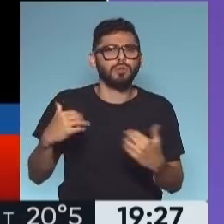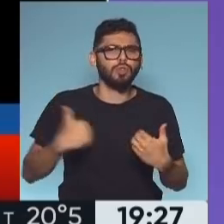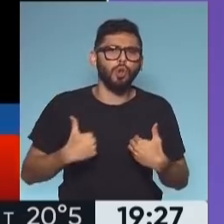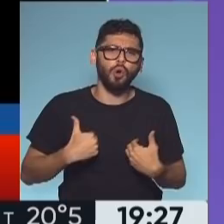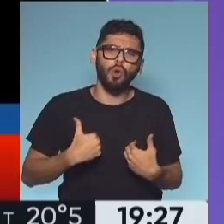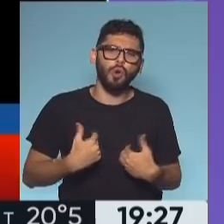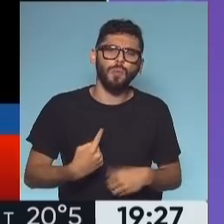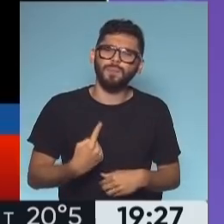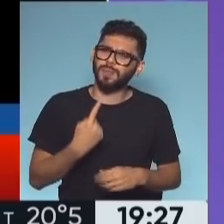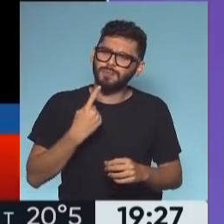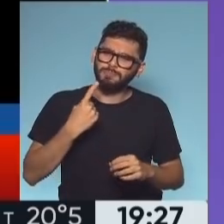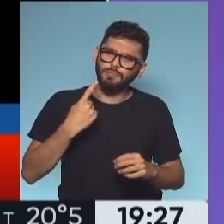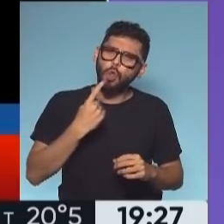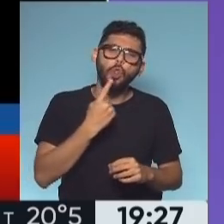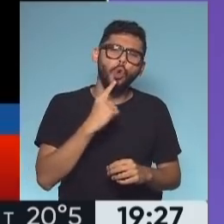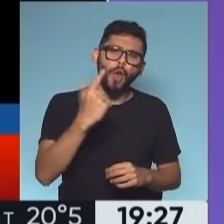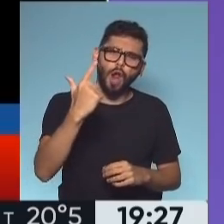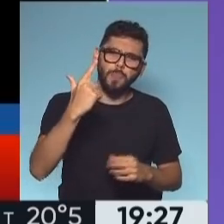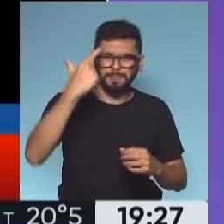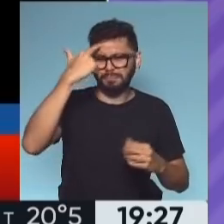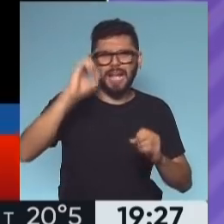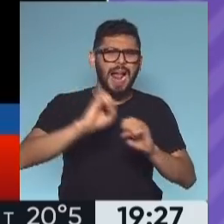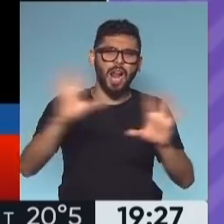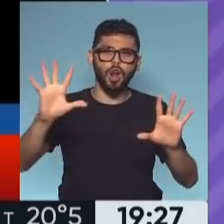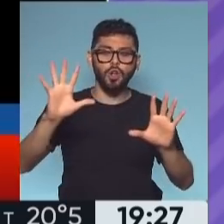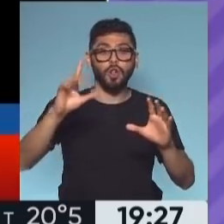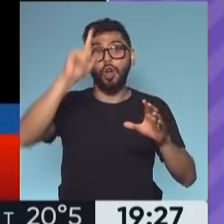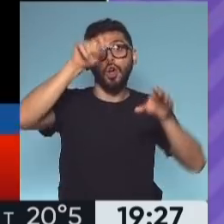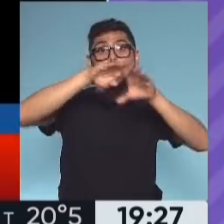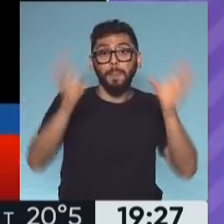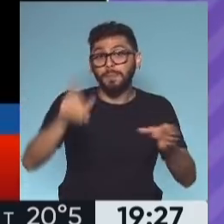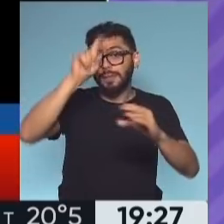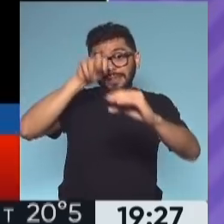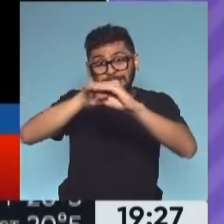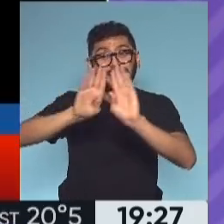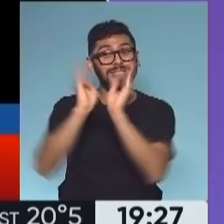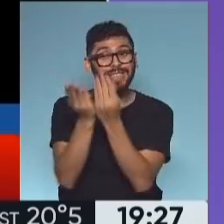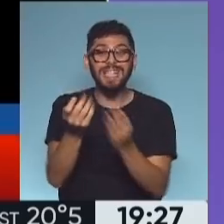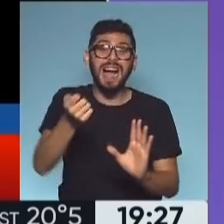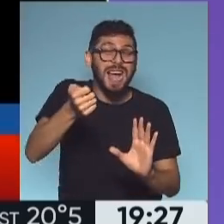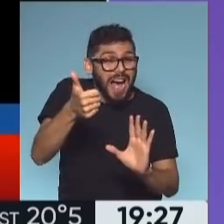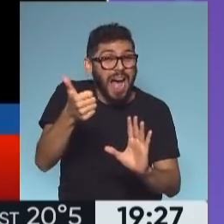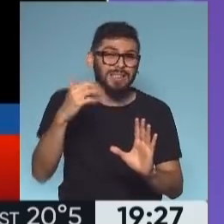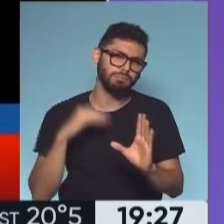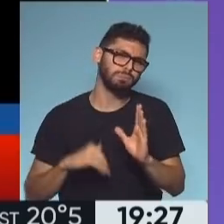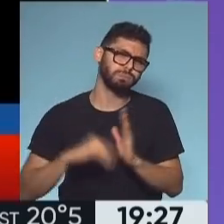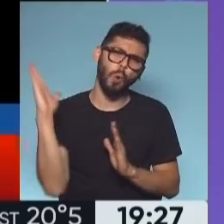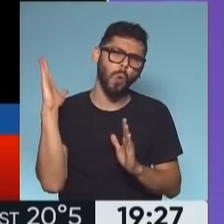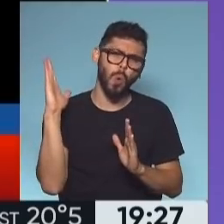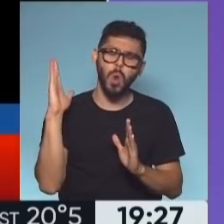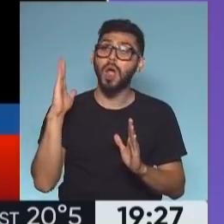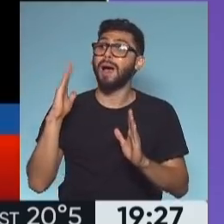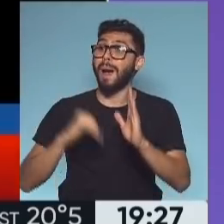ninguna duda, que el sistema sanitario, la terapia intensiva está colapsando y cuando esto ocurra, la mortalidad va a